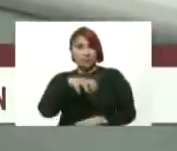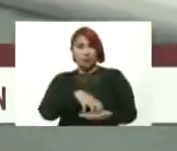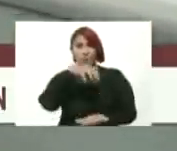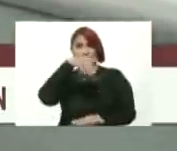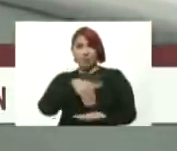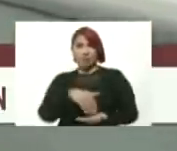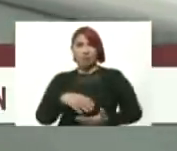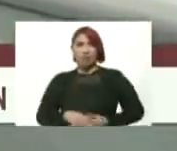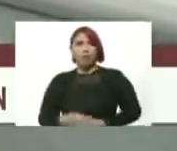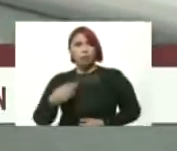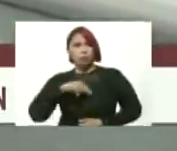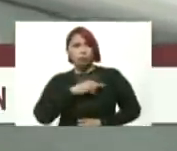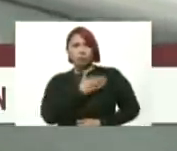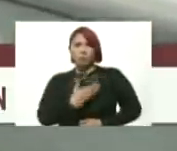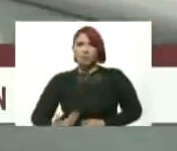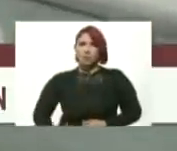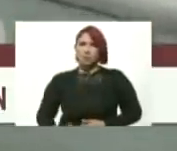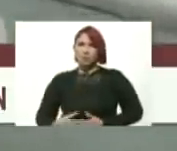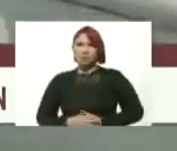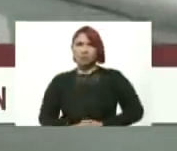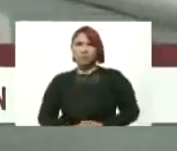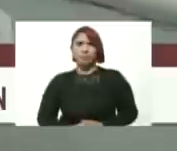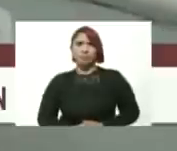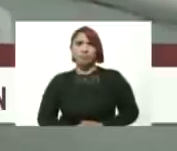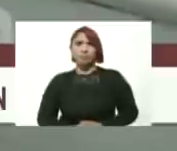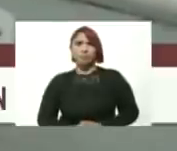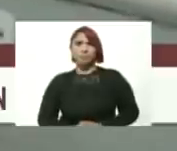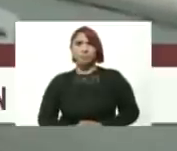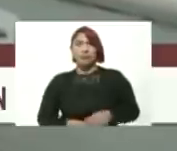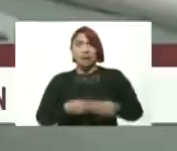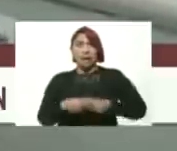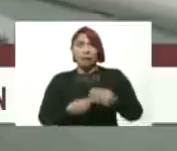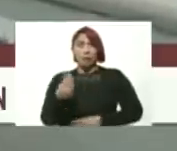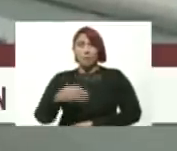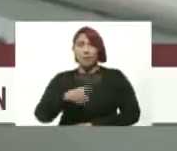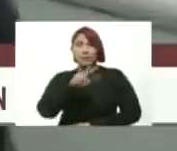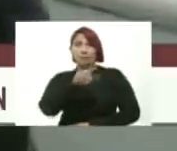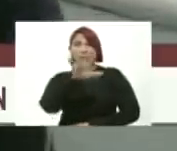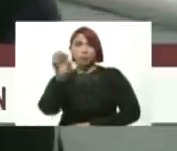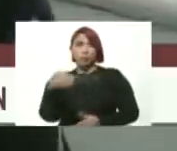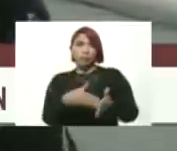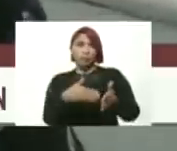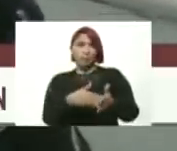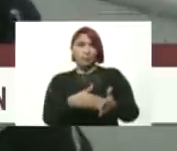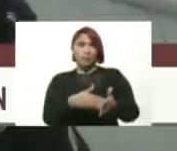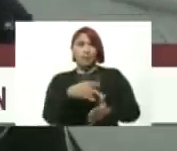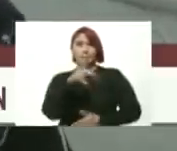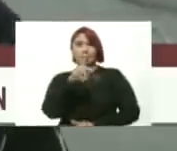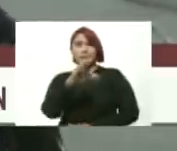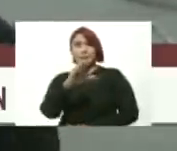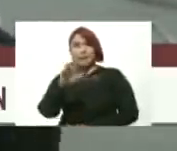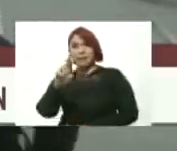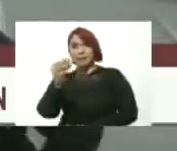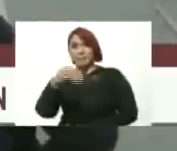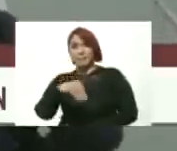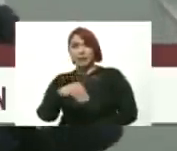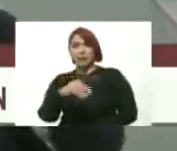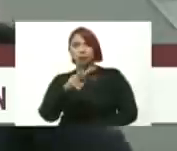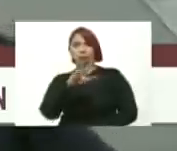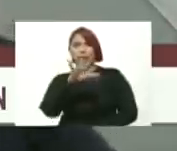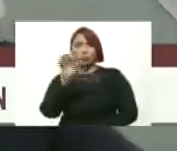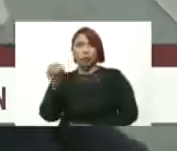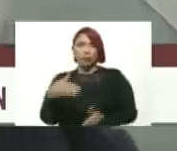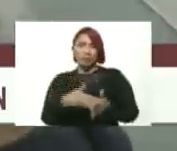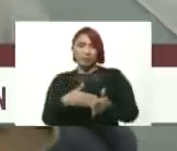nosotros presidentes en el estado miranda hemos hecho más de 150.000 psr y más de 250.000